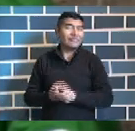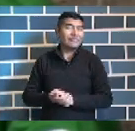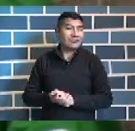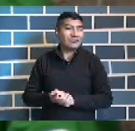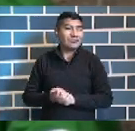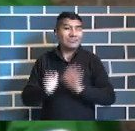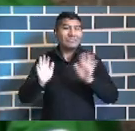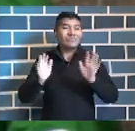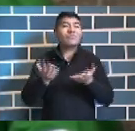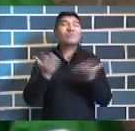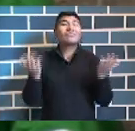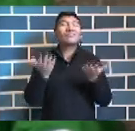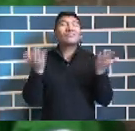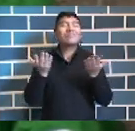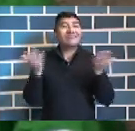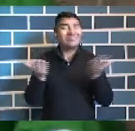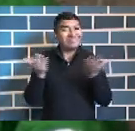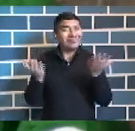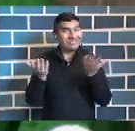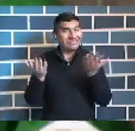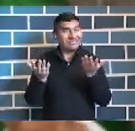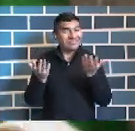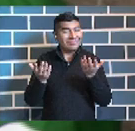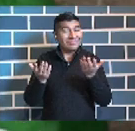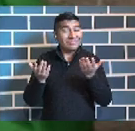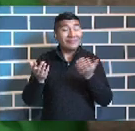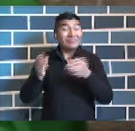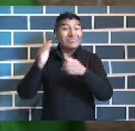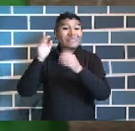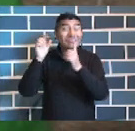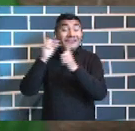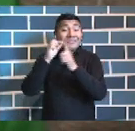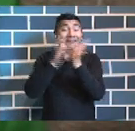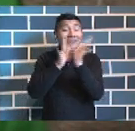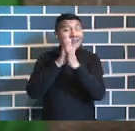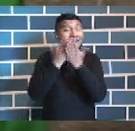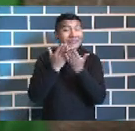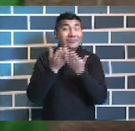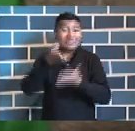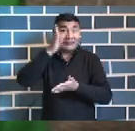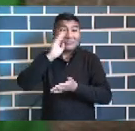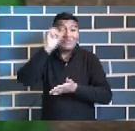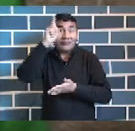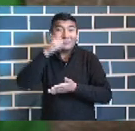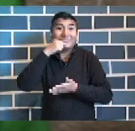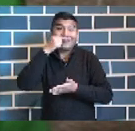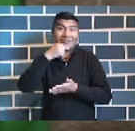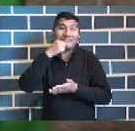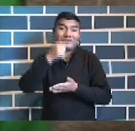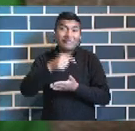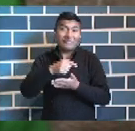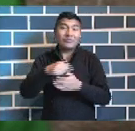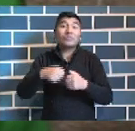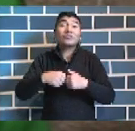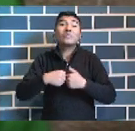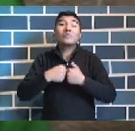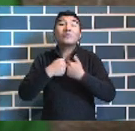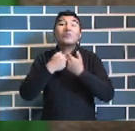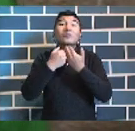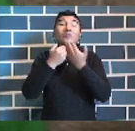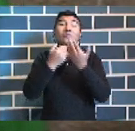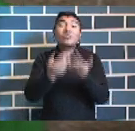El origen. Pero sobre todo, insiste la palabra de Dios de este domingo, ¿cómo